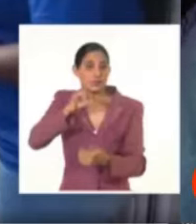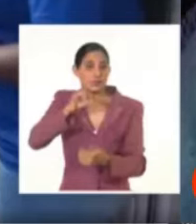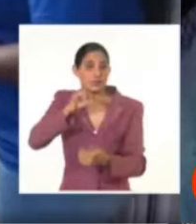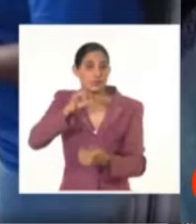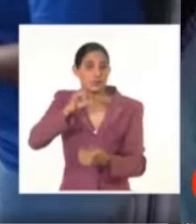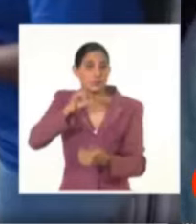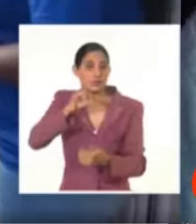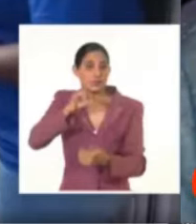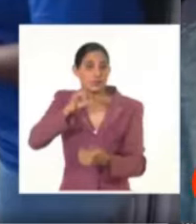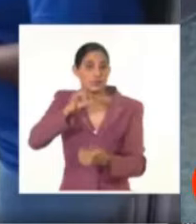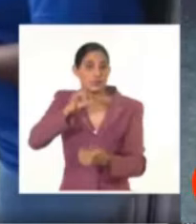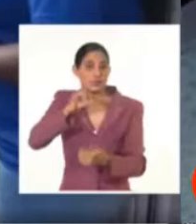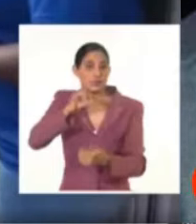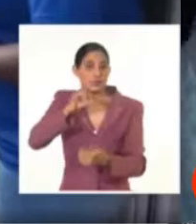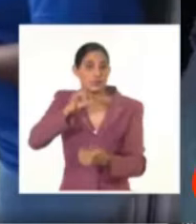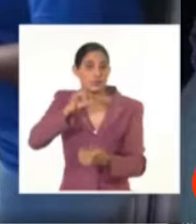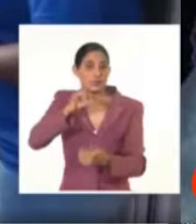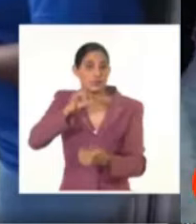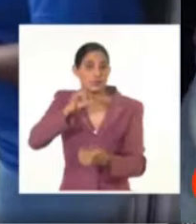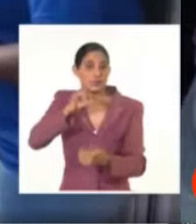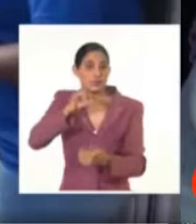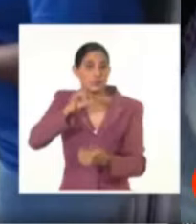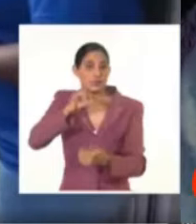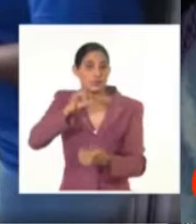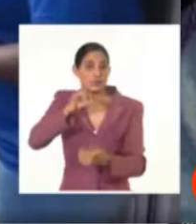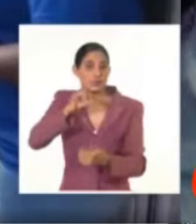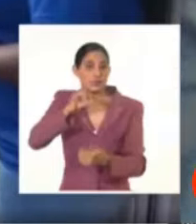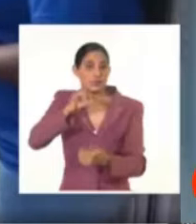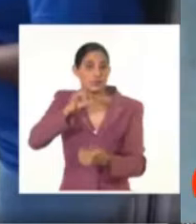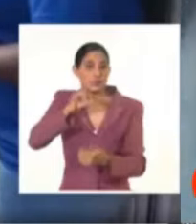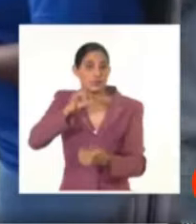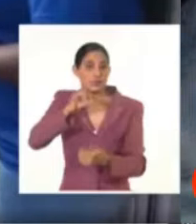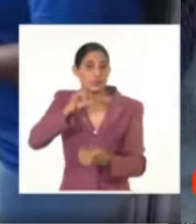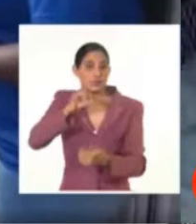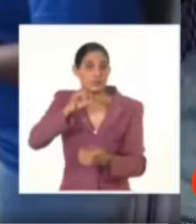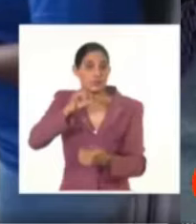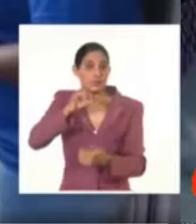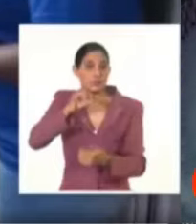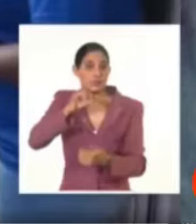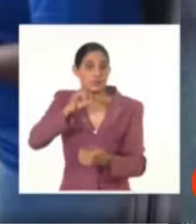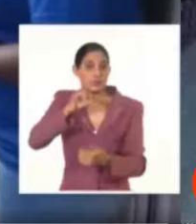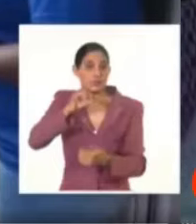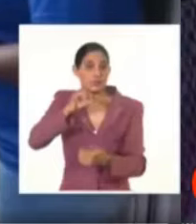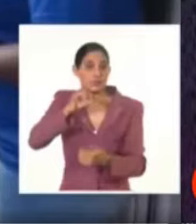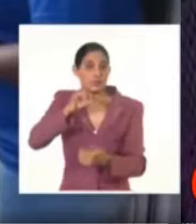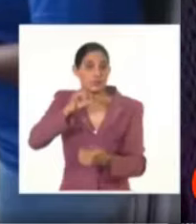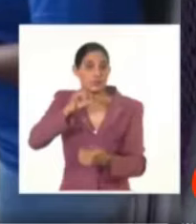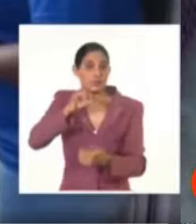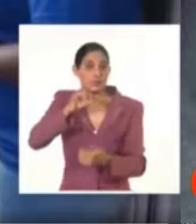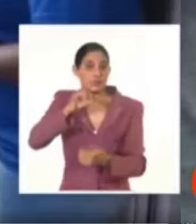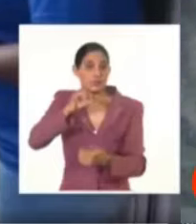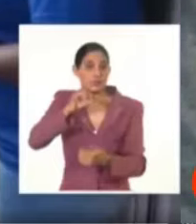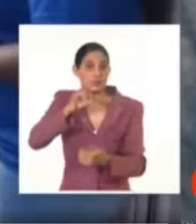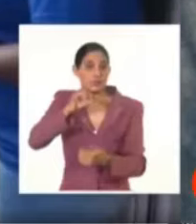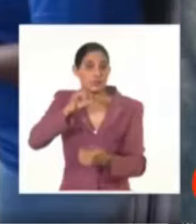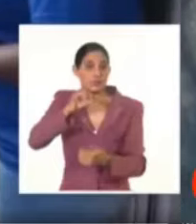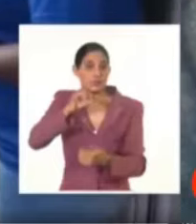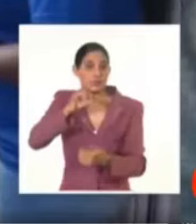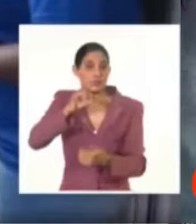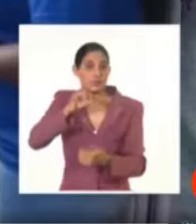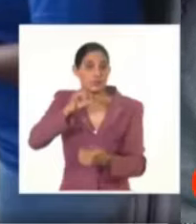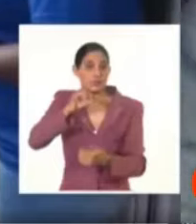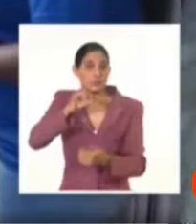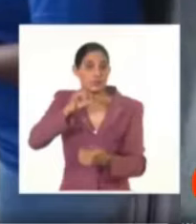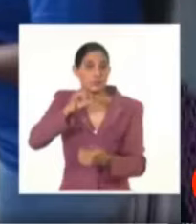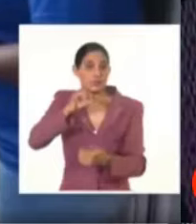Comandante de Canela, mi comandantico de Canela. Es que acá que te voy a dar. ¿Dónde está el galletazo? ¿Dónde? Ah, míralo